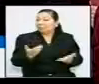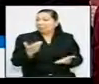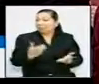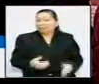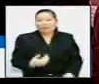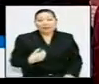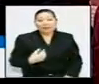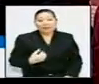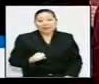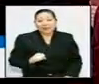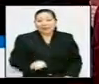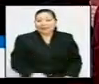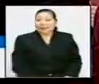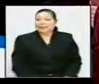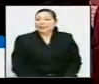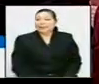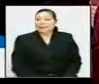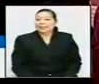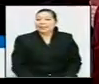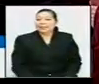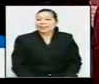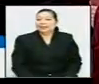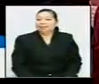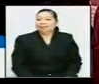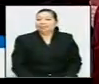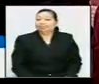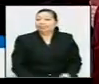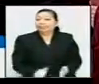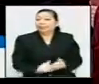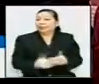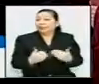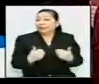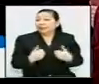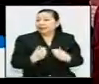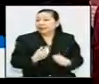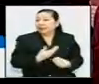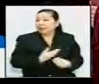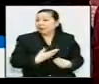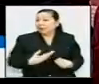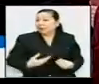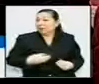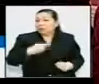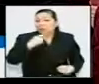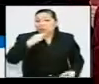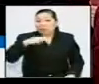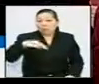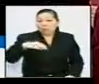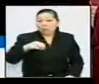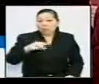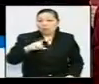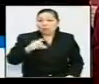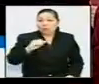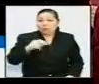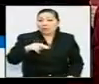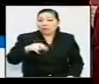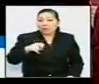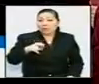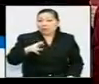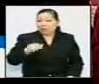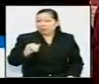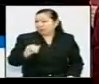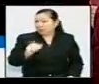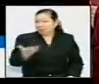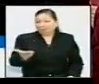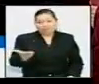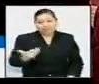parece irresponsable el presidente de la República que mantenga como presidente del directorio a la señora Molinelli, sabiendo que está